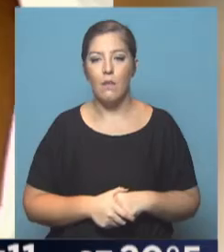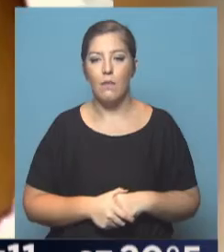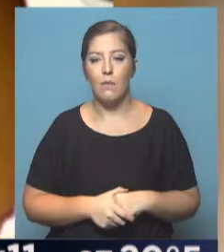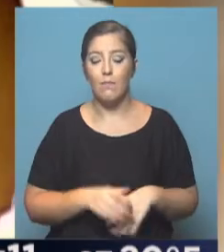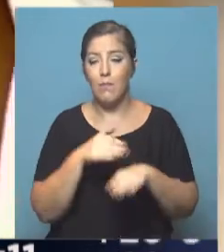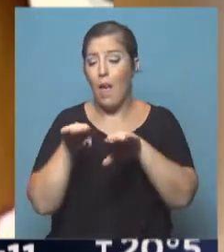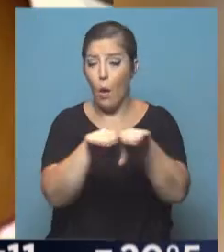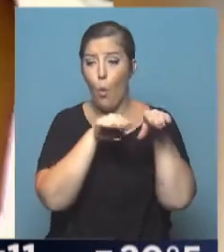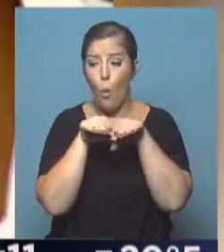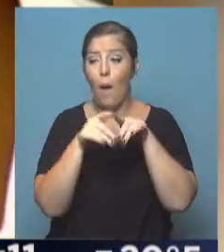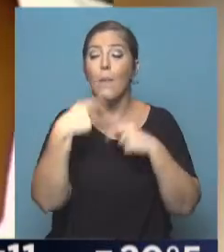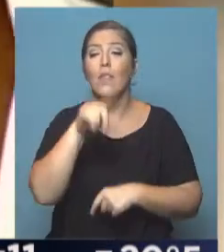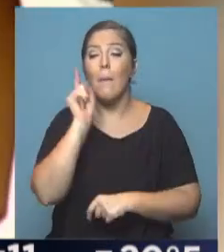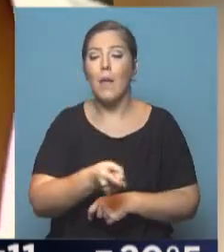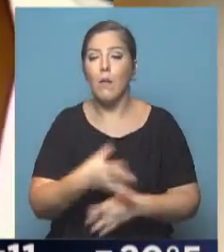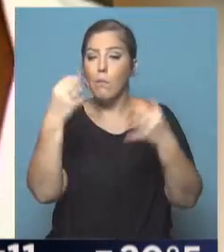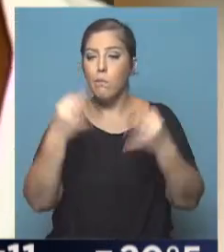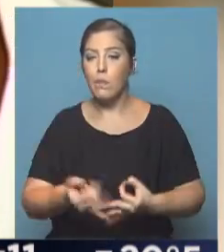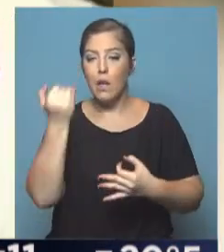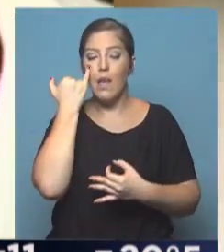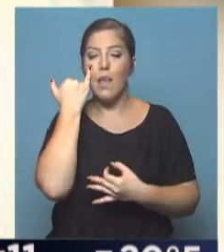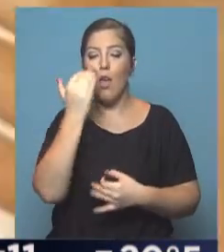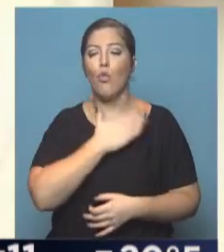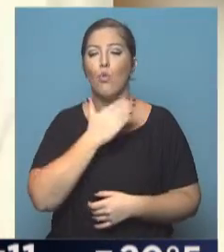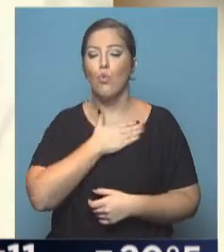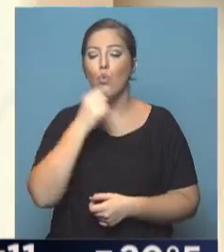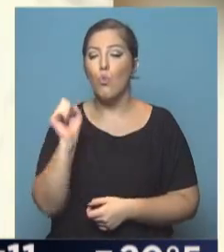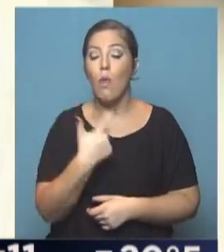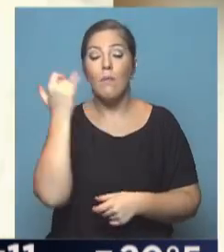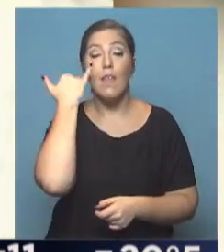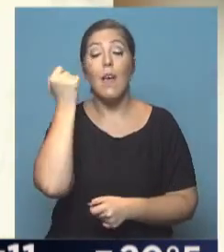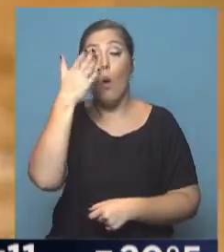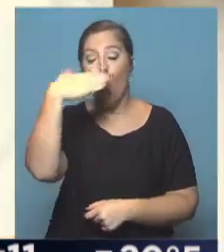igualitaria, pero también más digna y más soberana. Y en eso Cuba es experta.